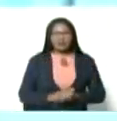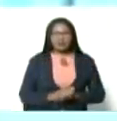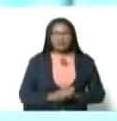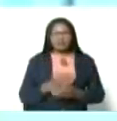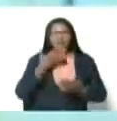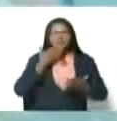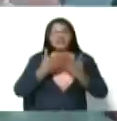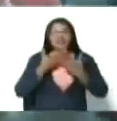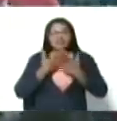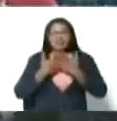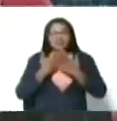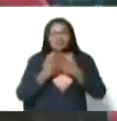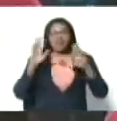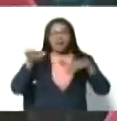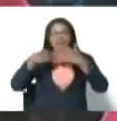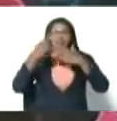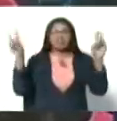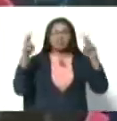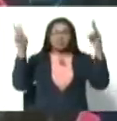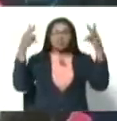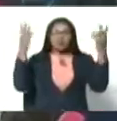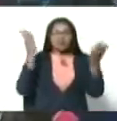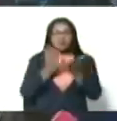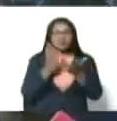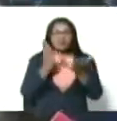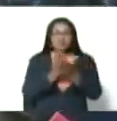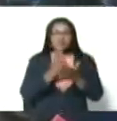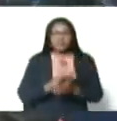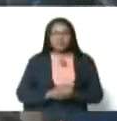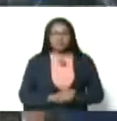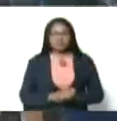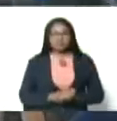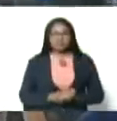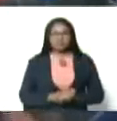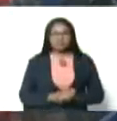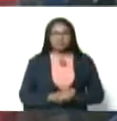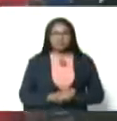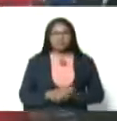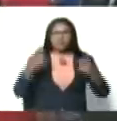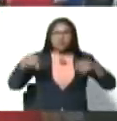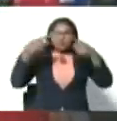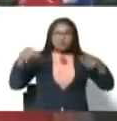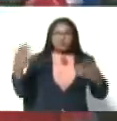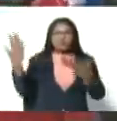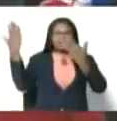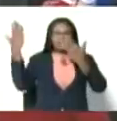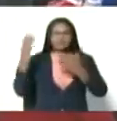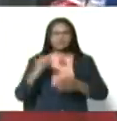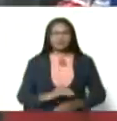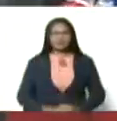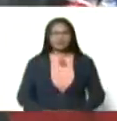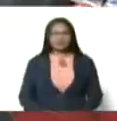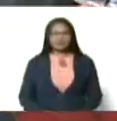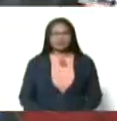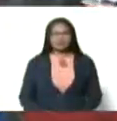¡Gracias! ¡Hasta la victoria siempre! ¡UCI! música.